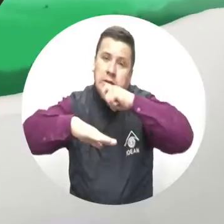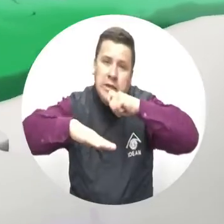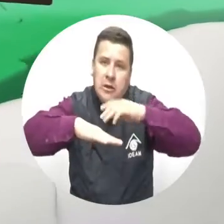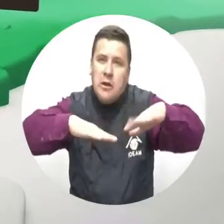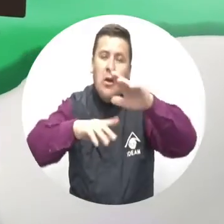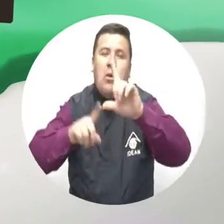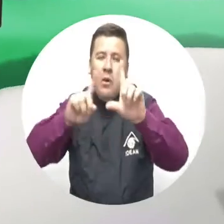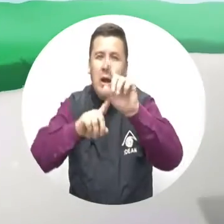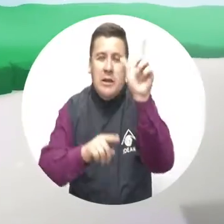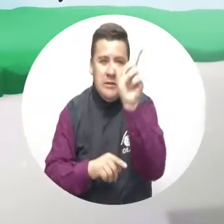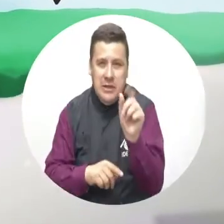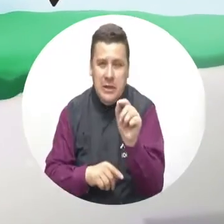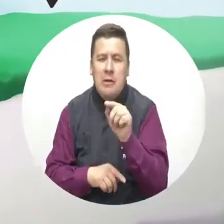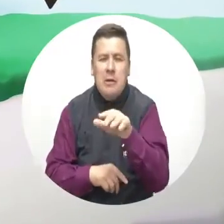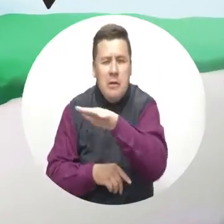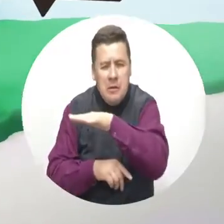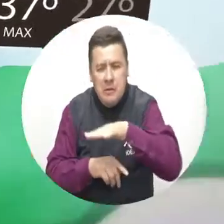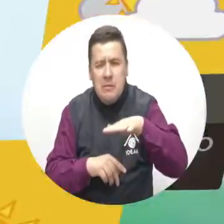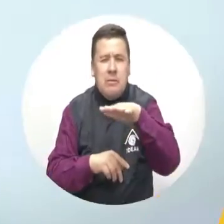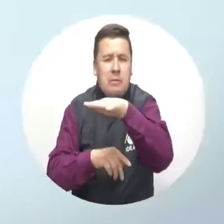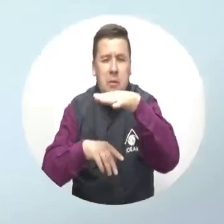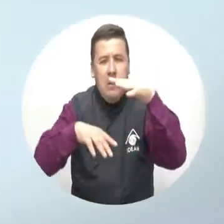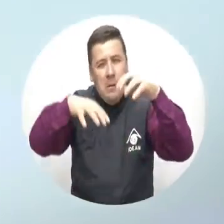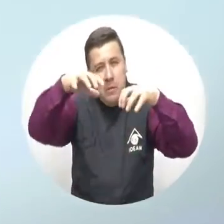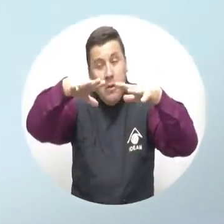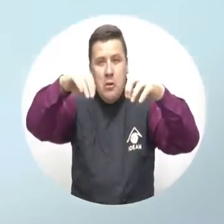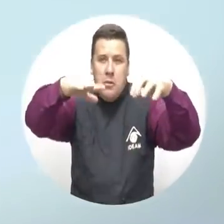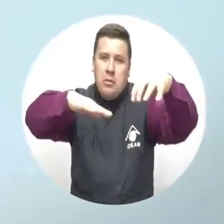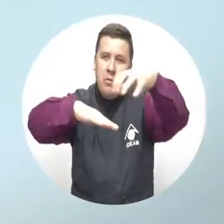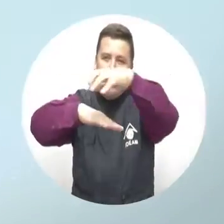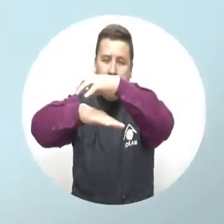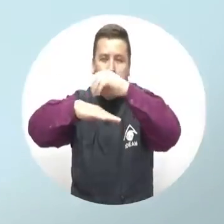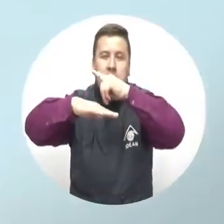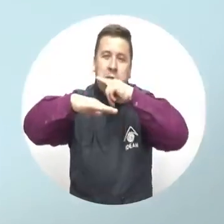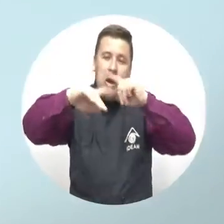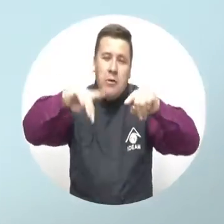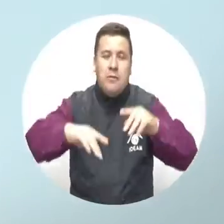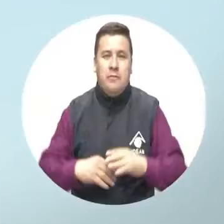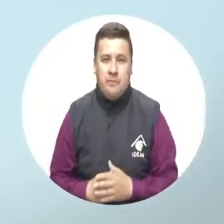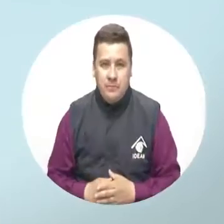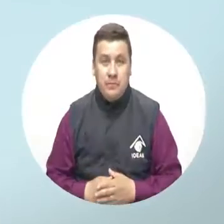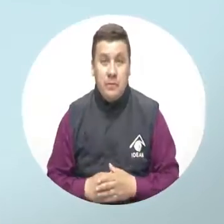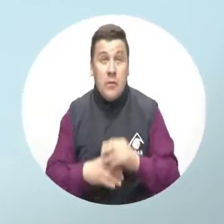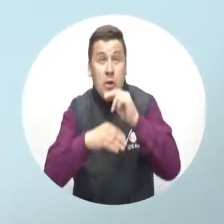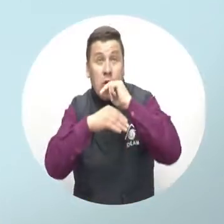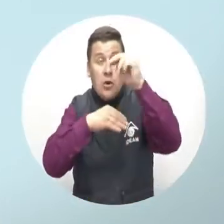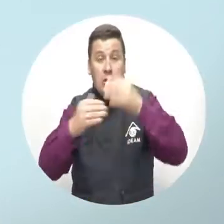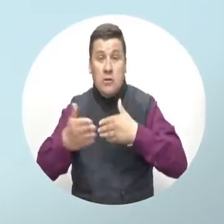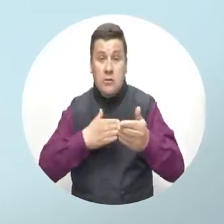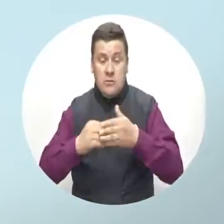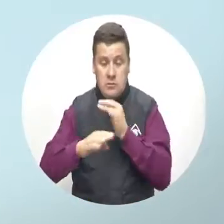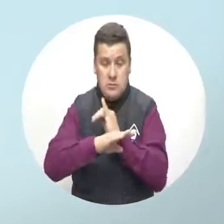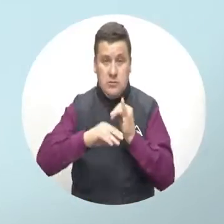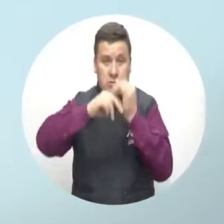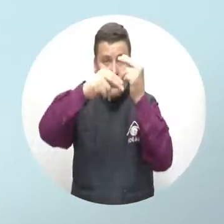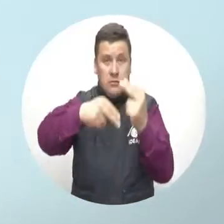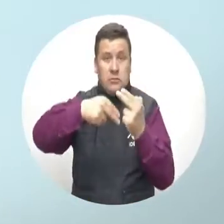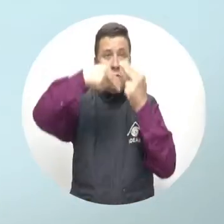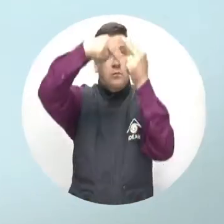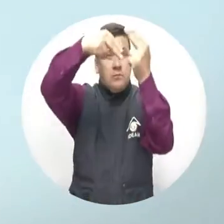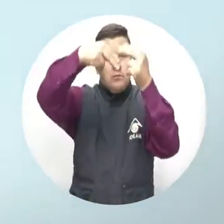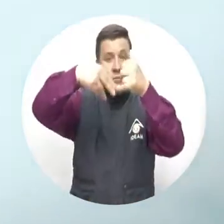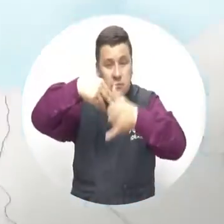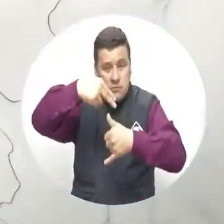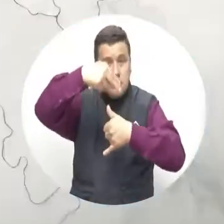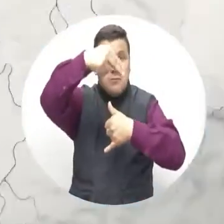Bolívar. El resto de la zona tendrá tiempo seco. San Andrés y Providencia amanecen con cielo ligeramente nublado con tiempo seco